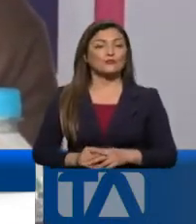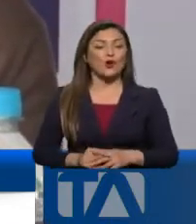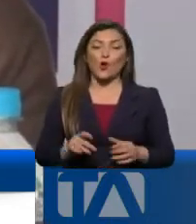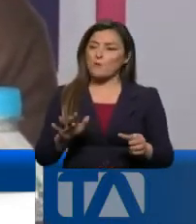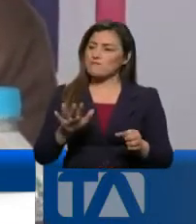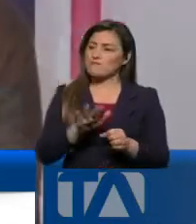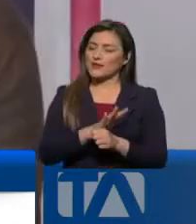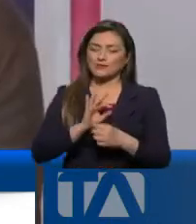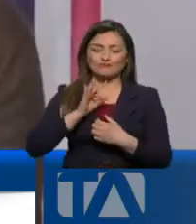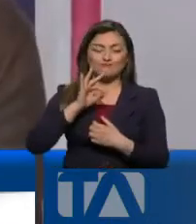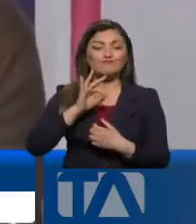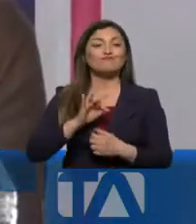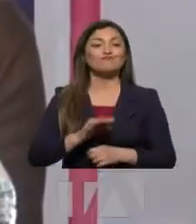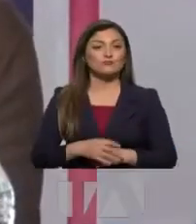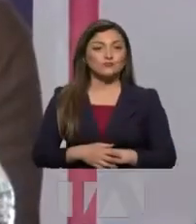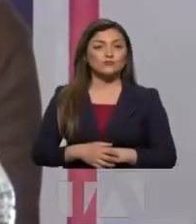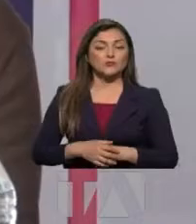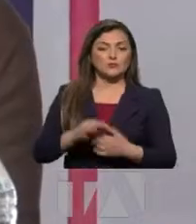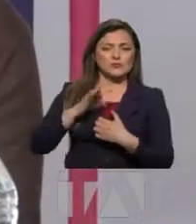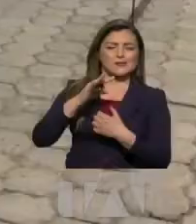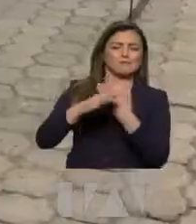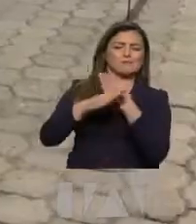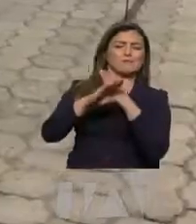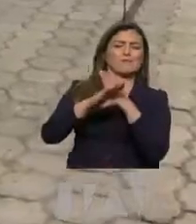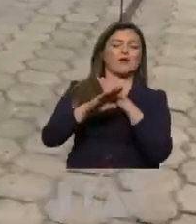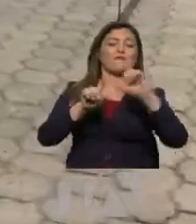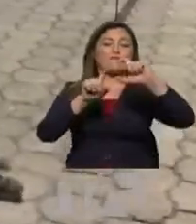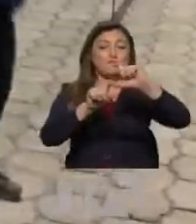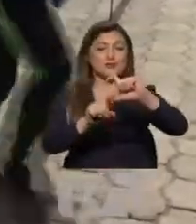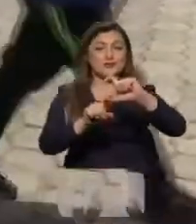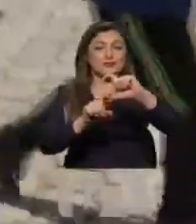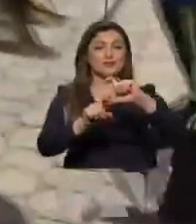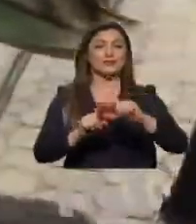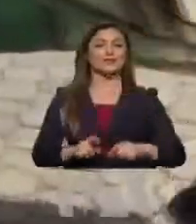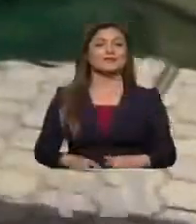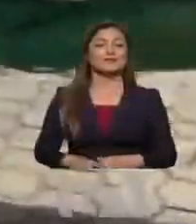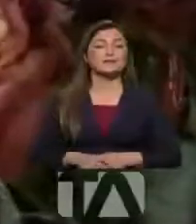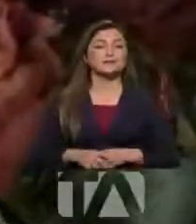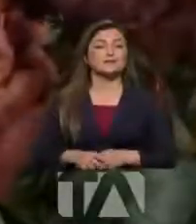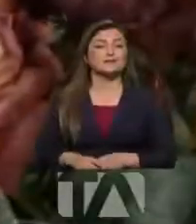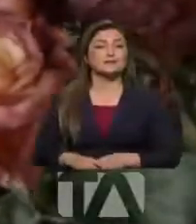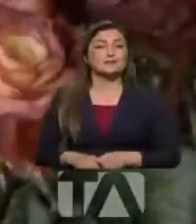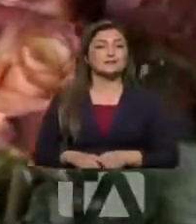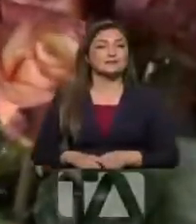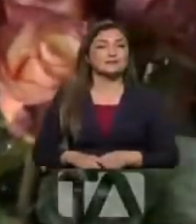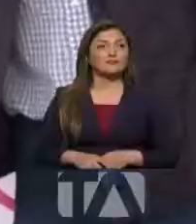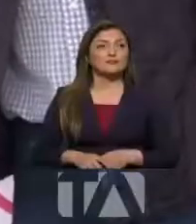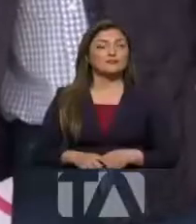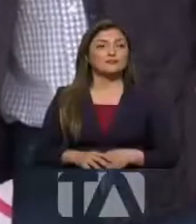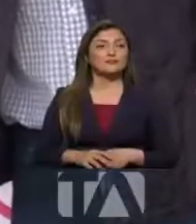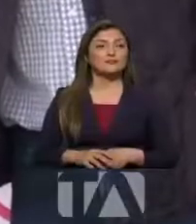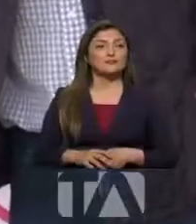completa contra el virus. Se lo hará con Pfizer. En Cotopaxi, Juan Pablo Toro, 24 horas.